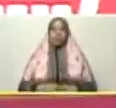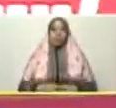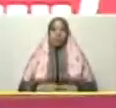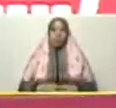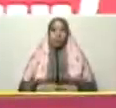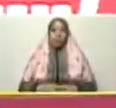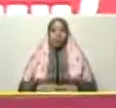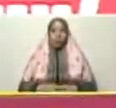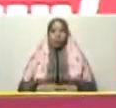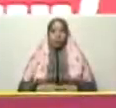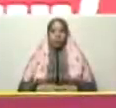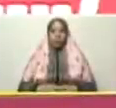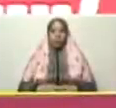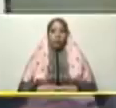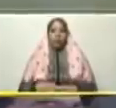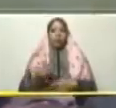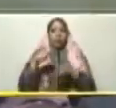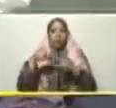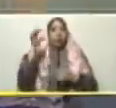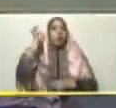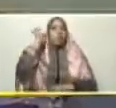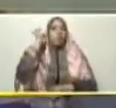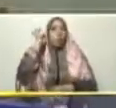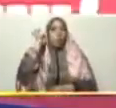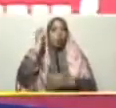maria soledad gonzález